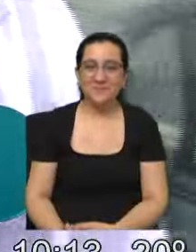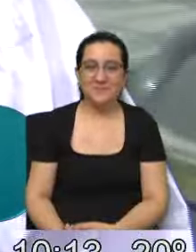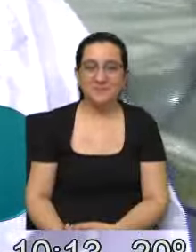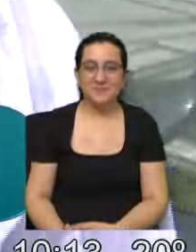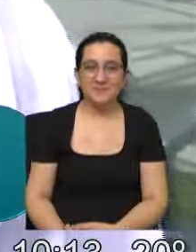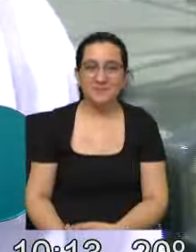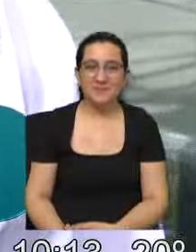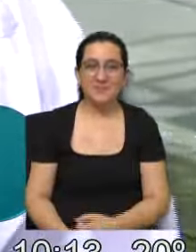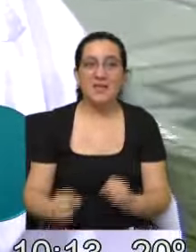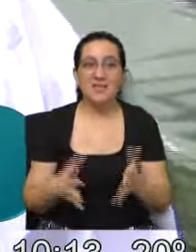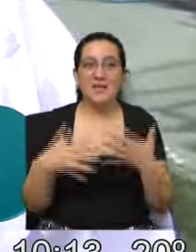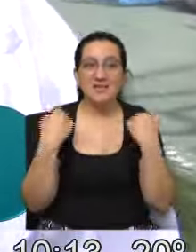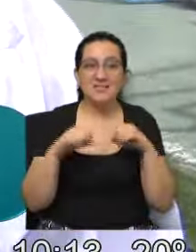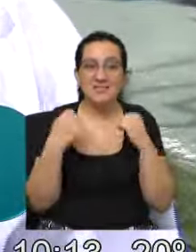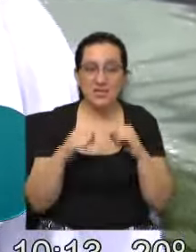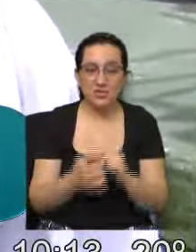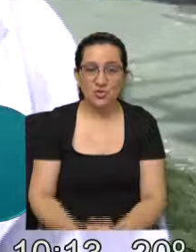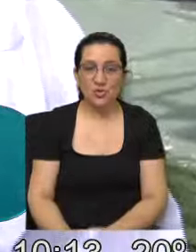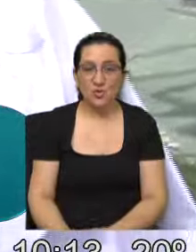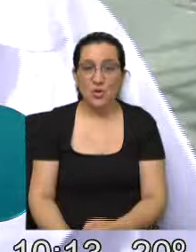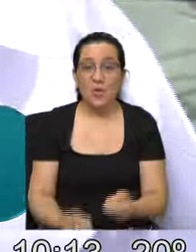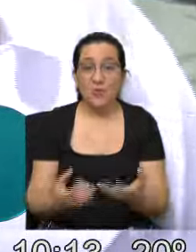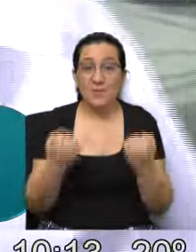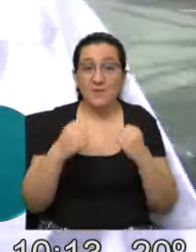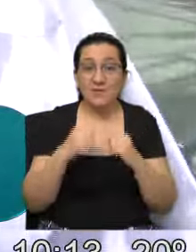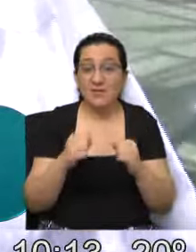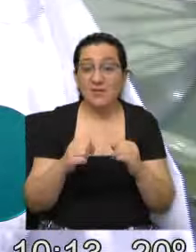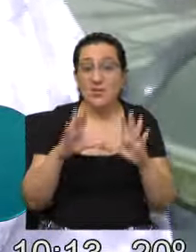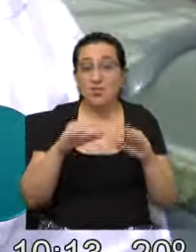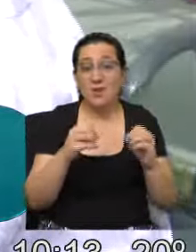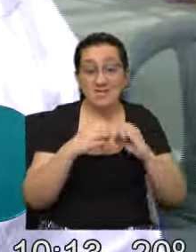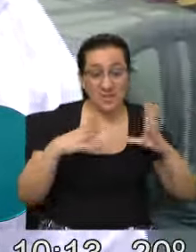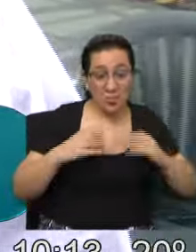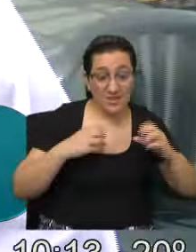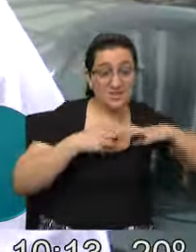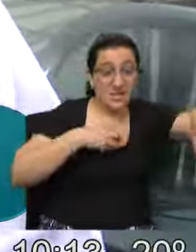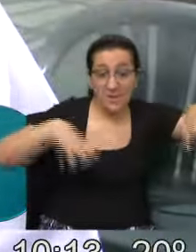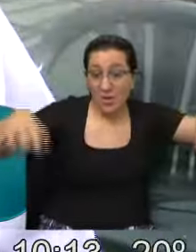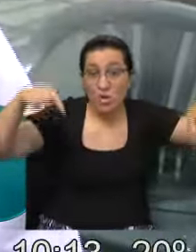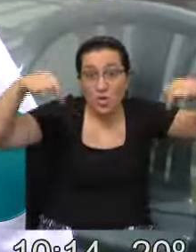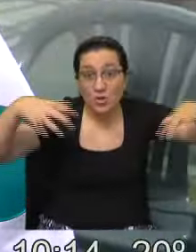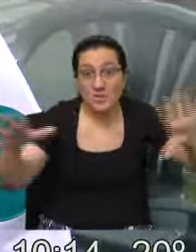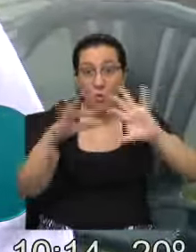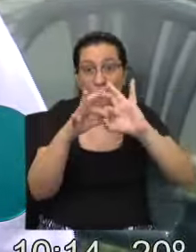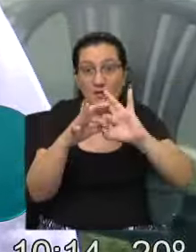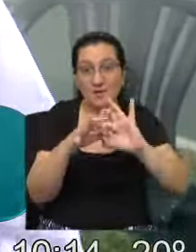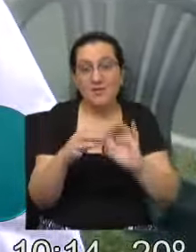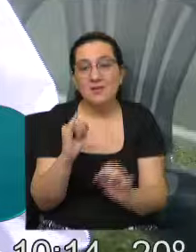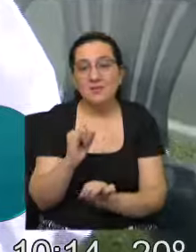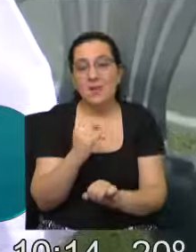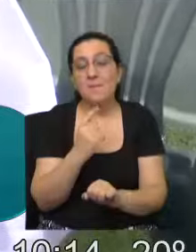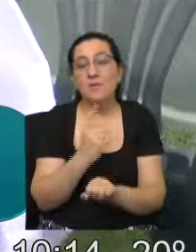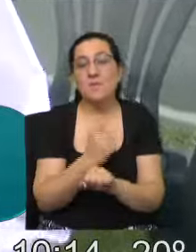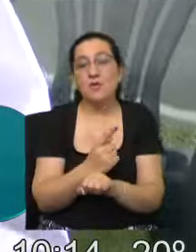es cómo fue el ensayo en el día a día porque practicaban todas las escuelas por separado y se van a unir hoy cómo lo vivieron y bueno nos pasaron primero el